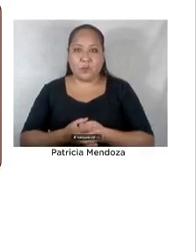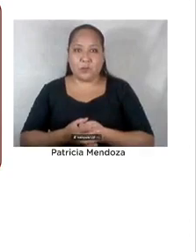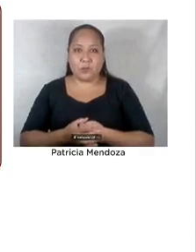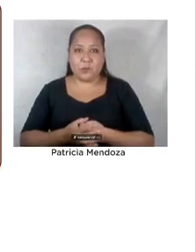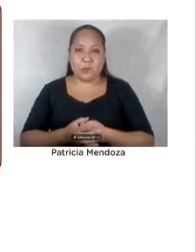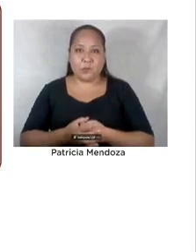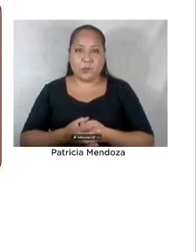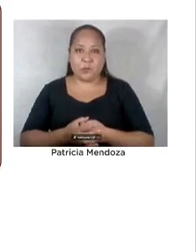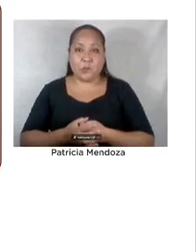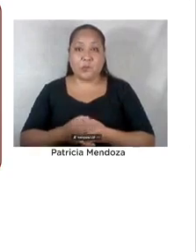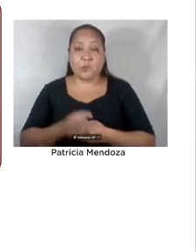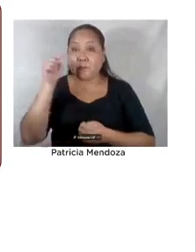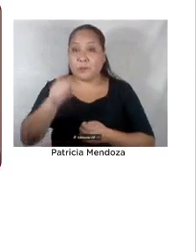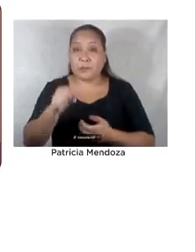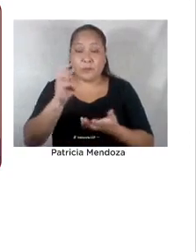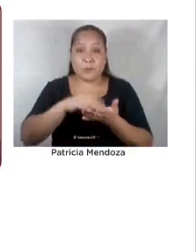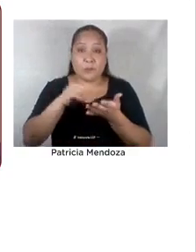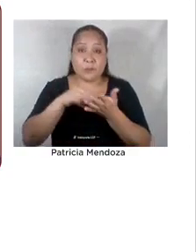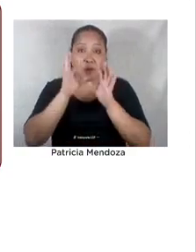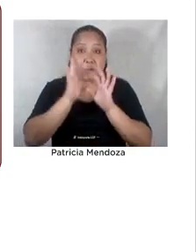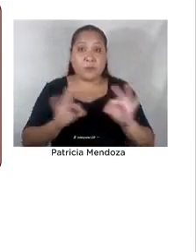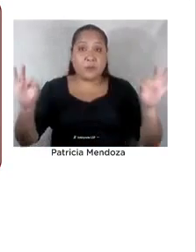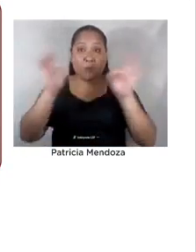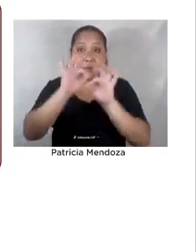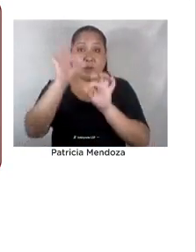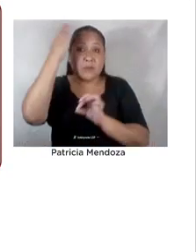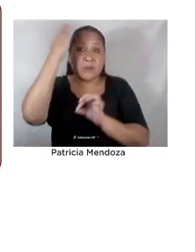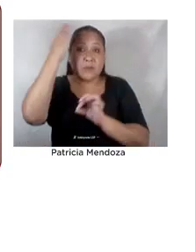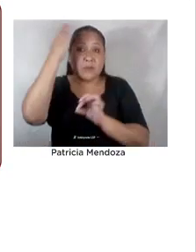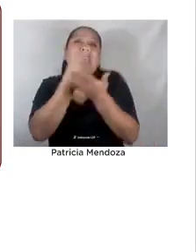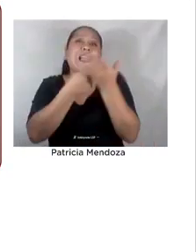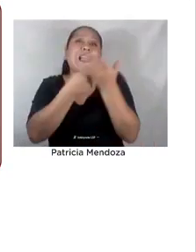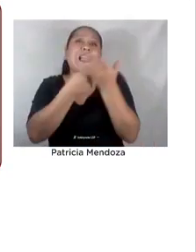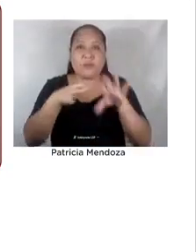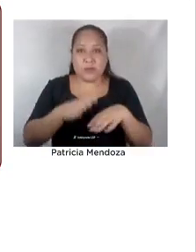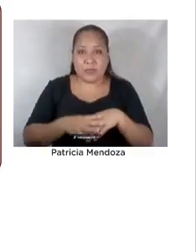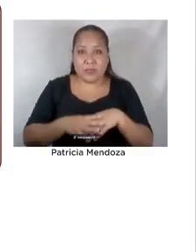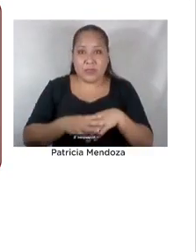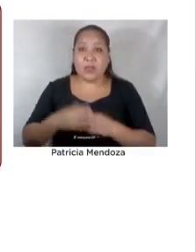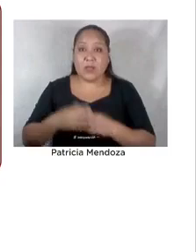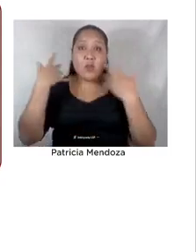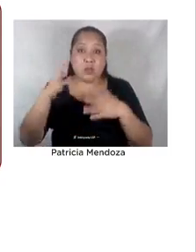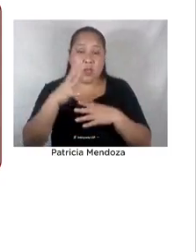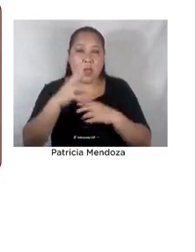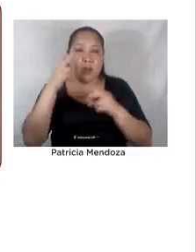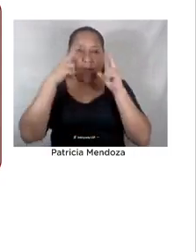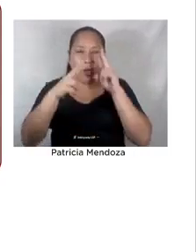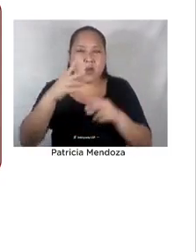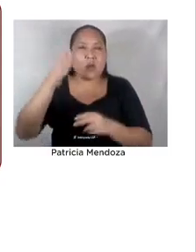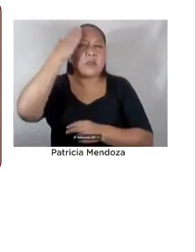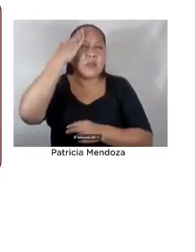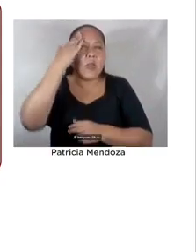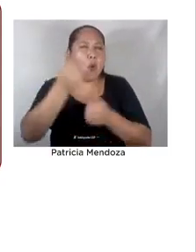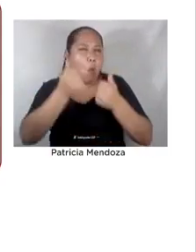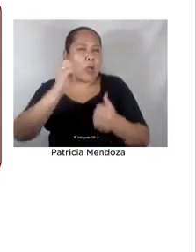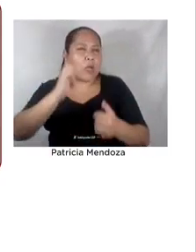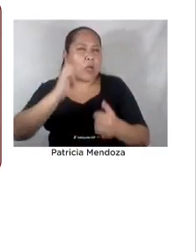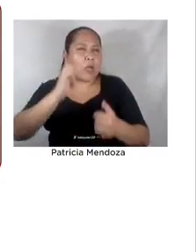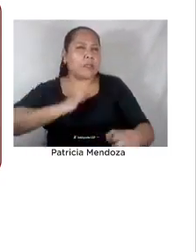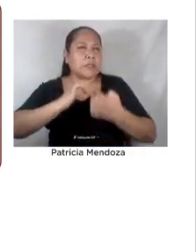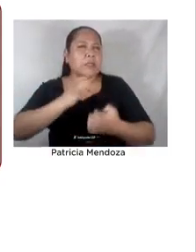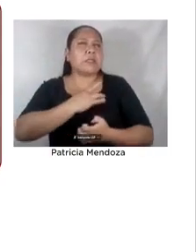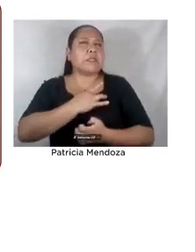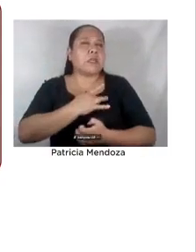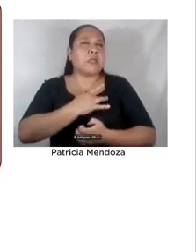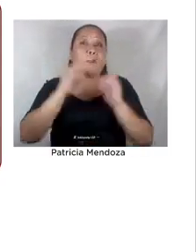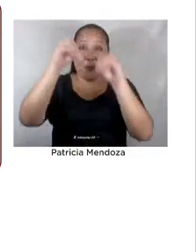Nuevamente, aquí lo clave es saber qué es lo que voy a hacer una vez que he identificado esa emoción, pero también el poder ponerle nombre a